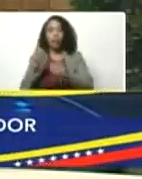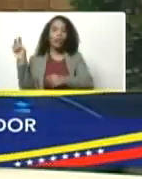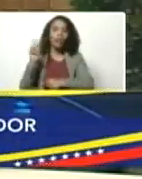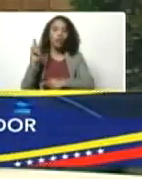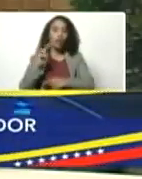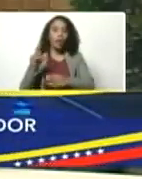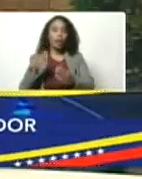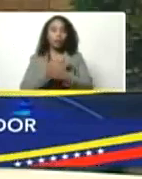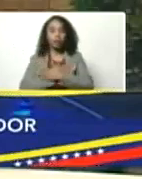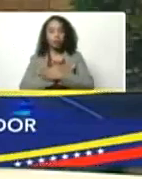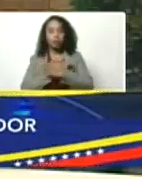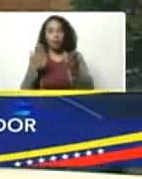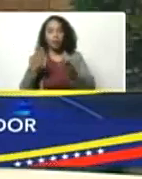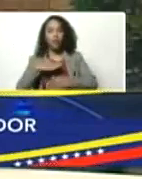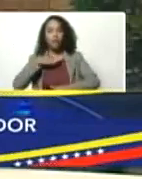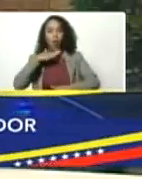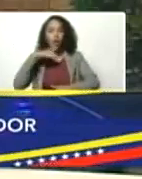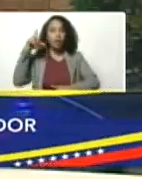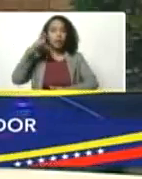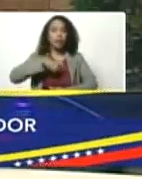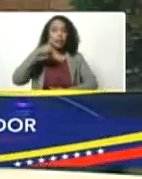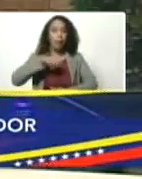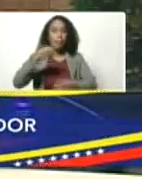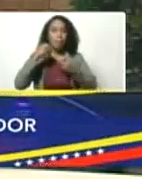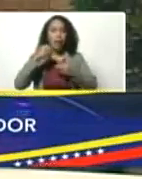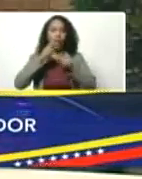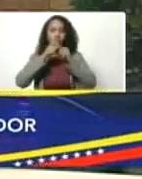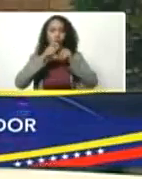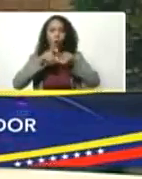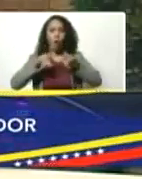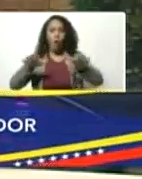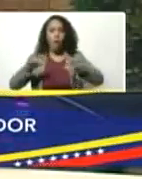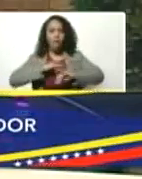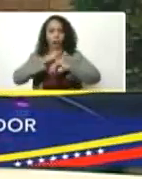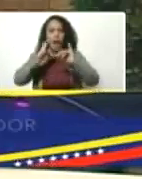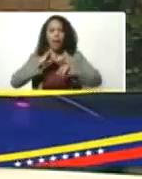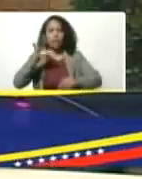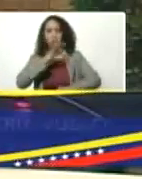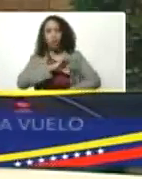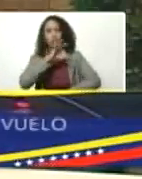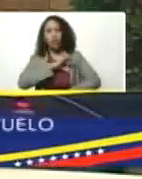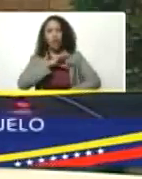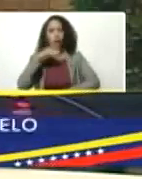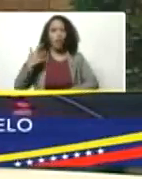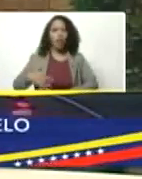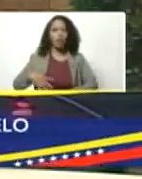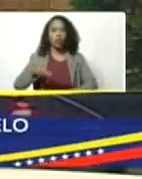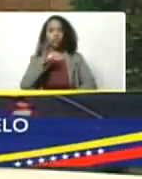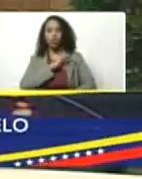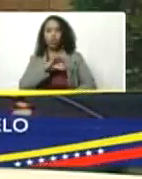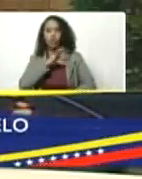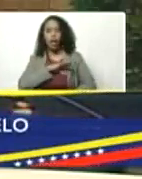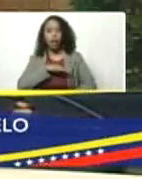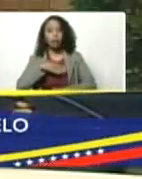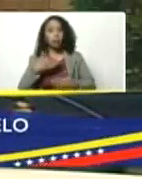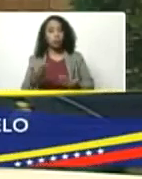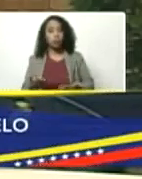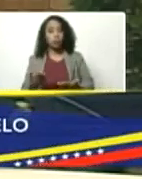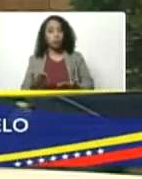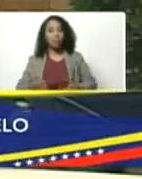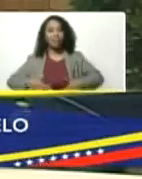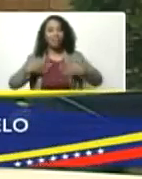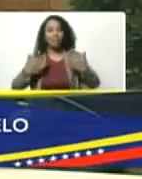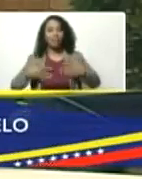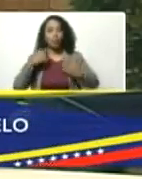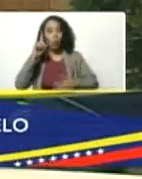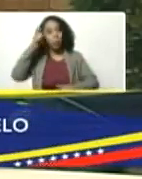le entregue la riqueza necesaria para expandir la felicidad social, los derechos sociales y la alegría